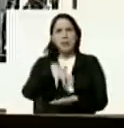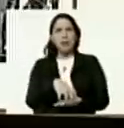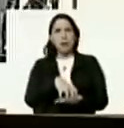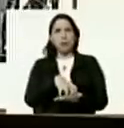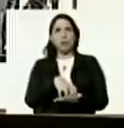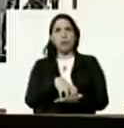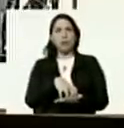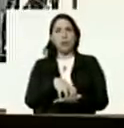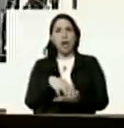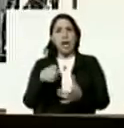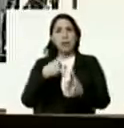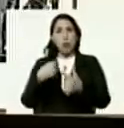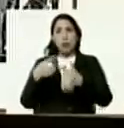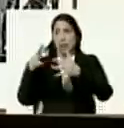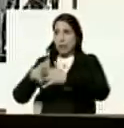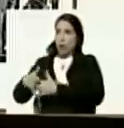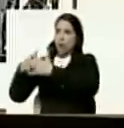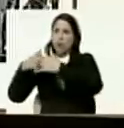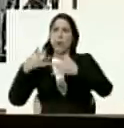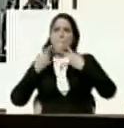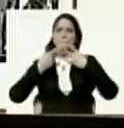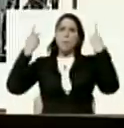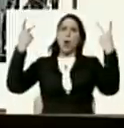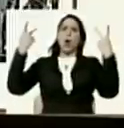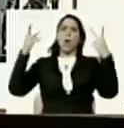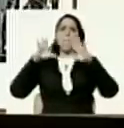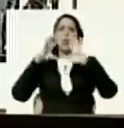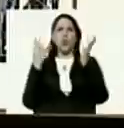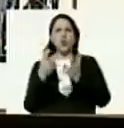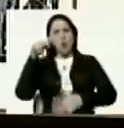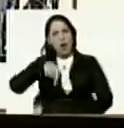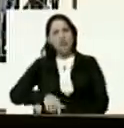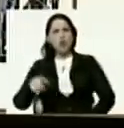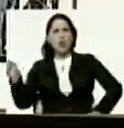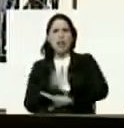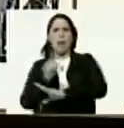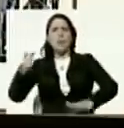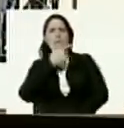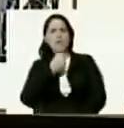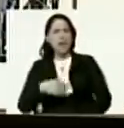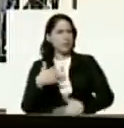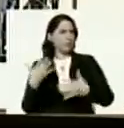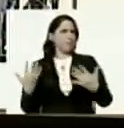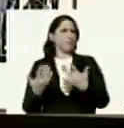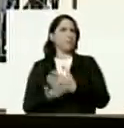Y los gringos salieron al mundo a decir, esto va a ser rápido y fácil.